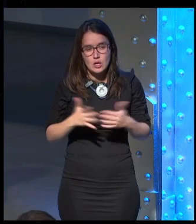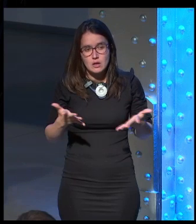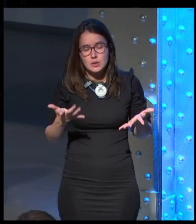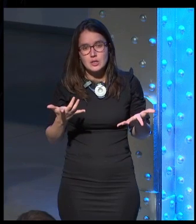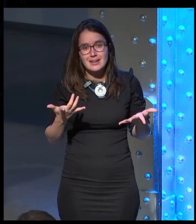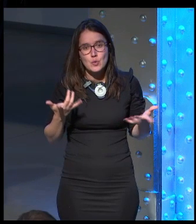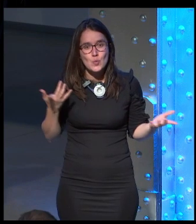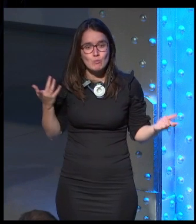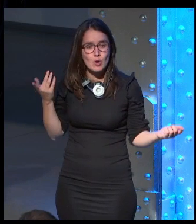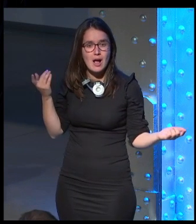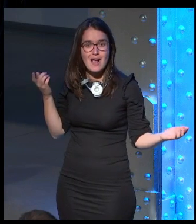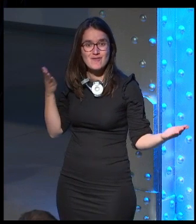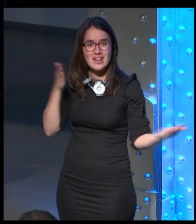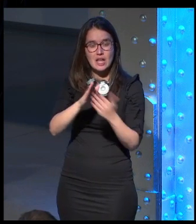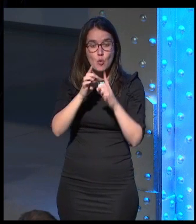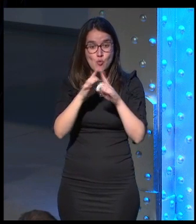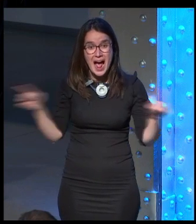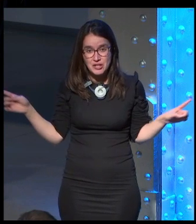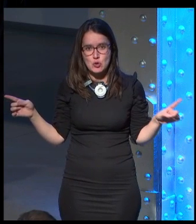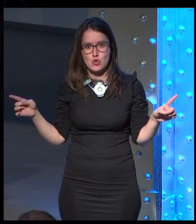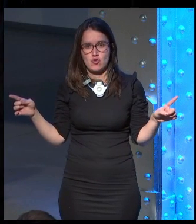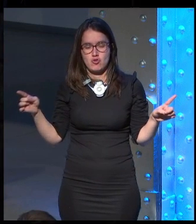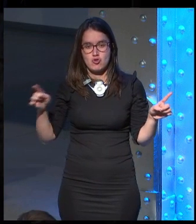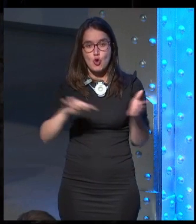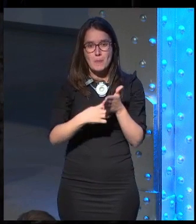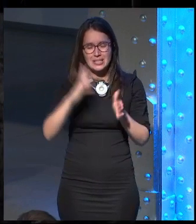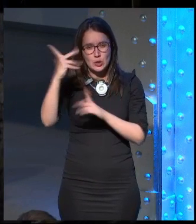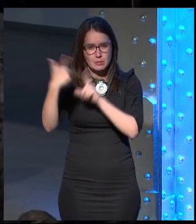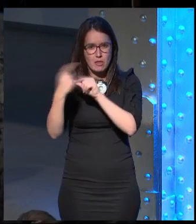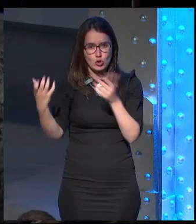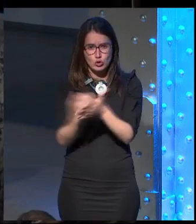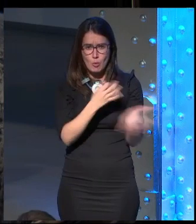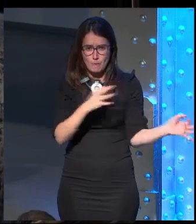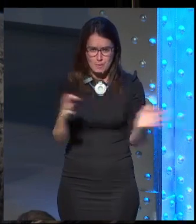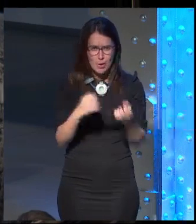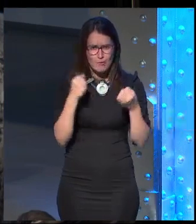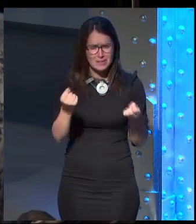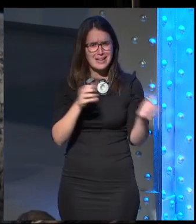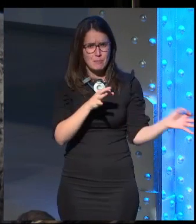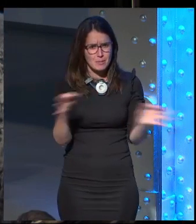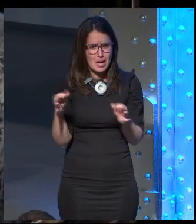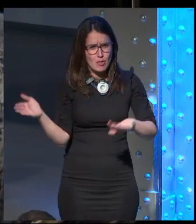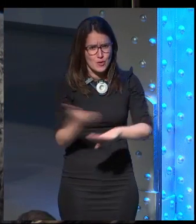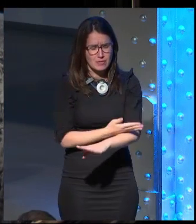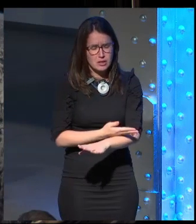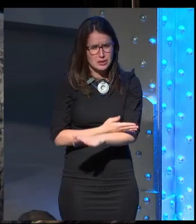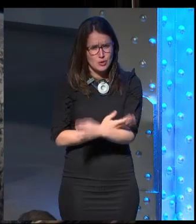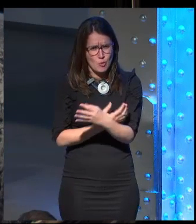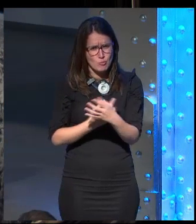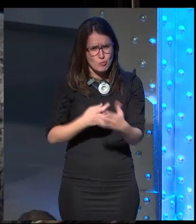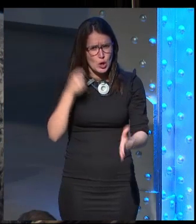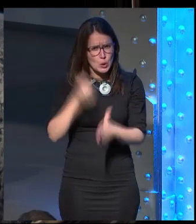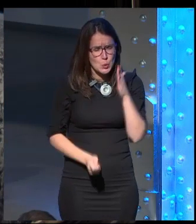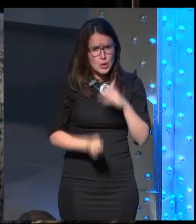Que va a enfrentar uno en una misión de un año entero en el espacio. Está todo muy preparado. Afortunadamente, la preparación previa es intensa.